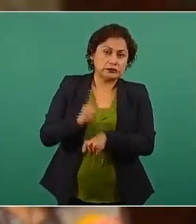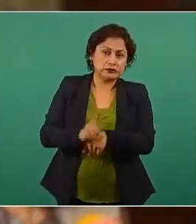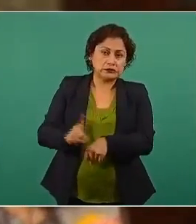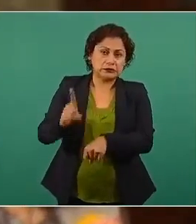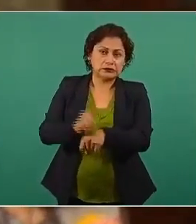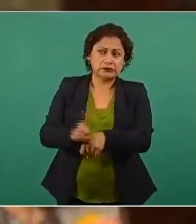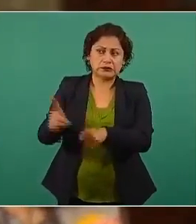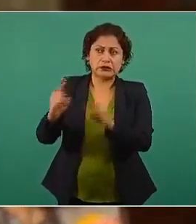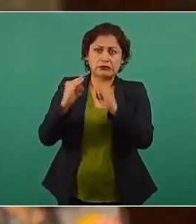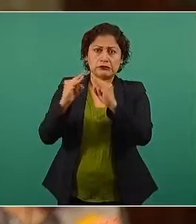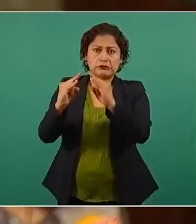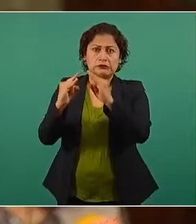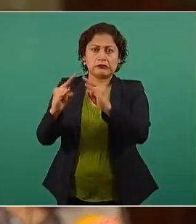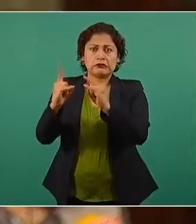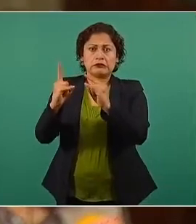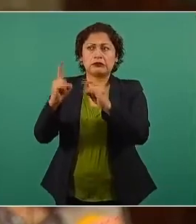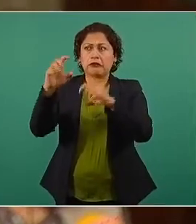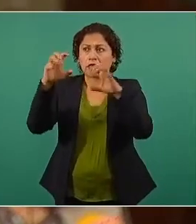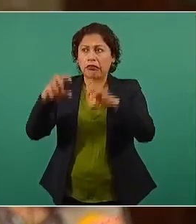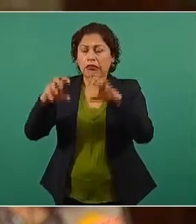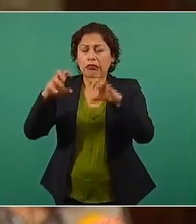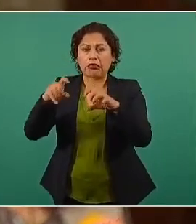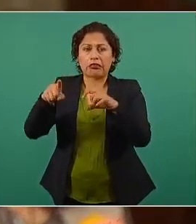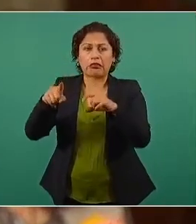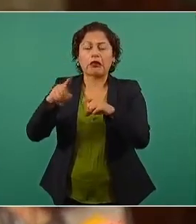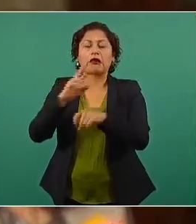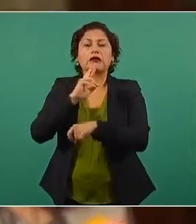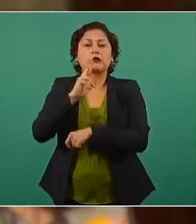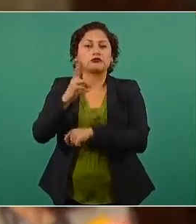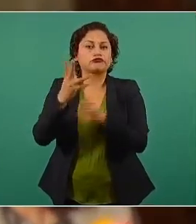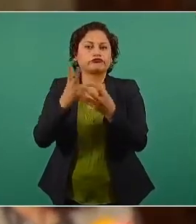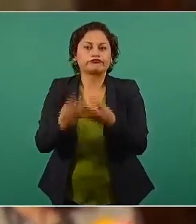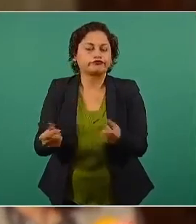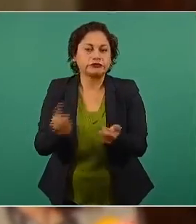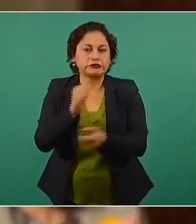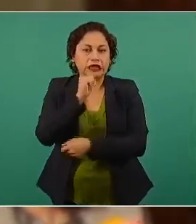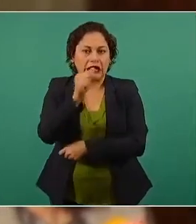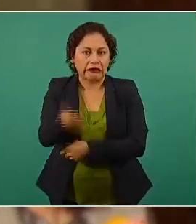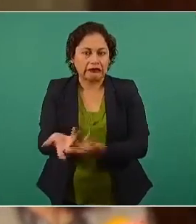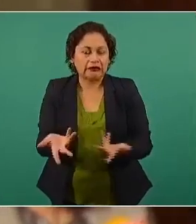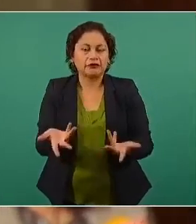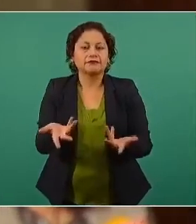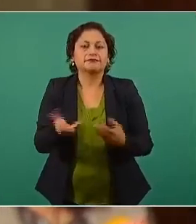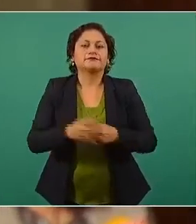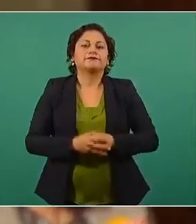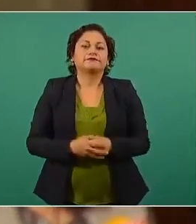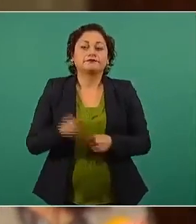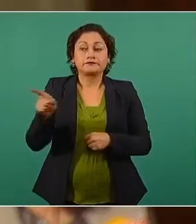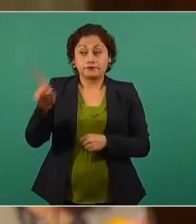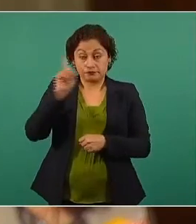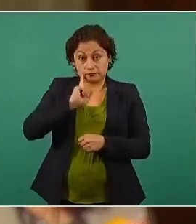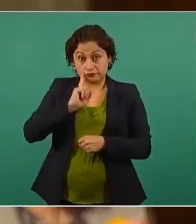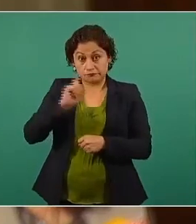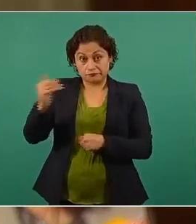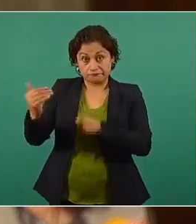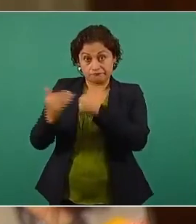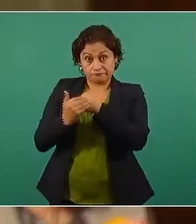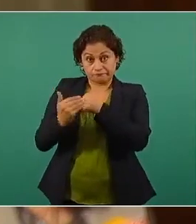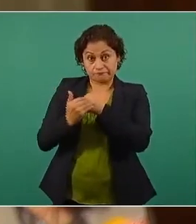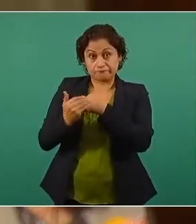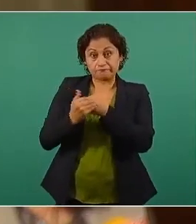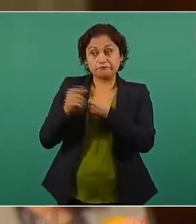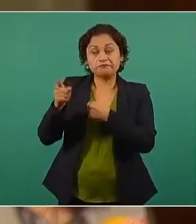no se resuelven. La señora lo que me ha dicho es que ella lo que está, o sea, las cosas que